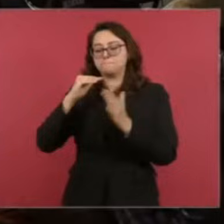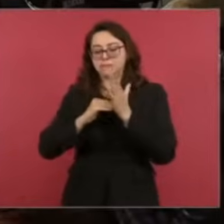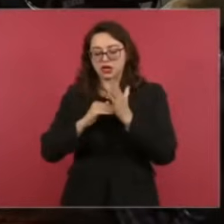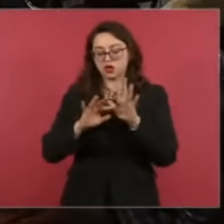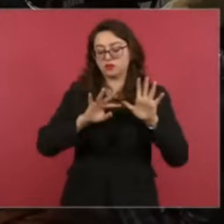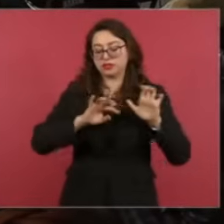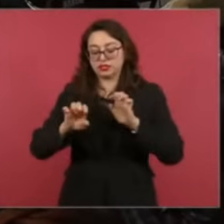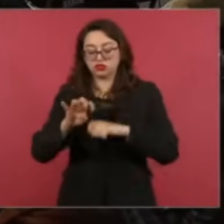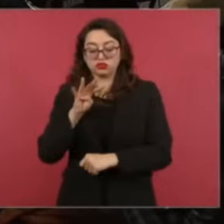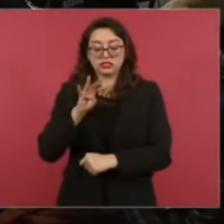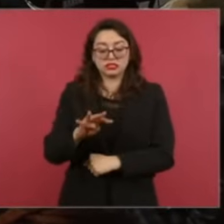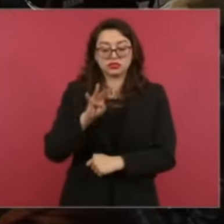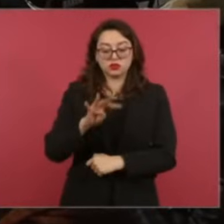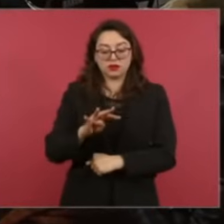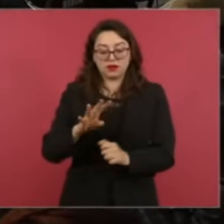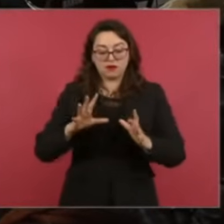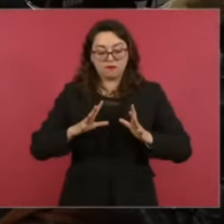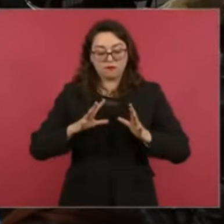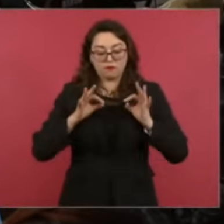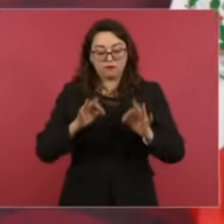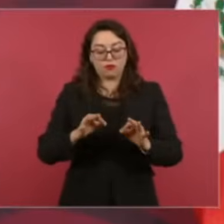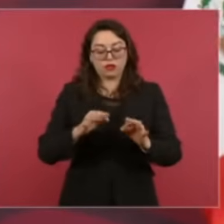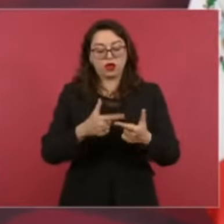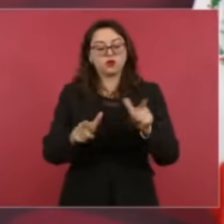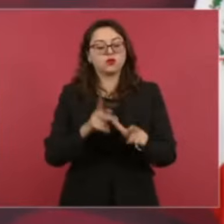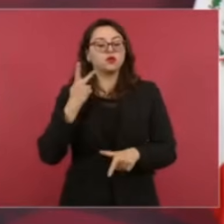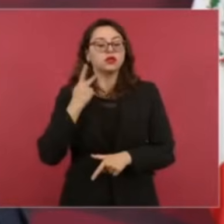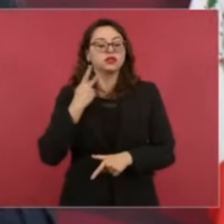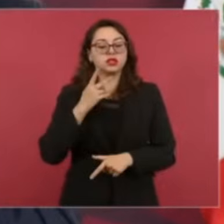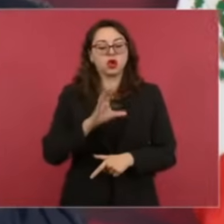1919 se creó el Partido Comunista, 1929 el PNR,